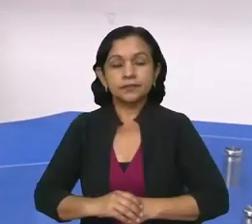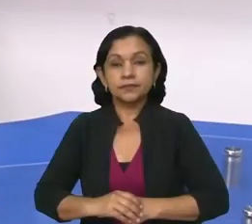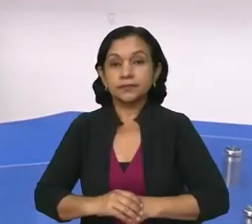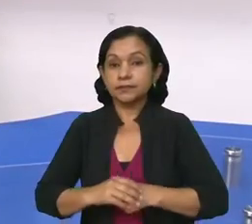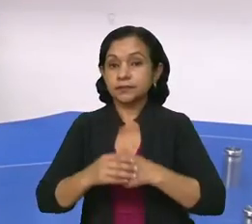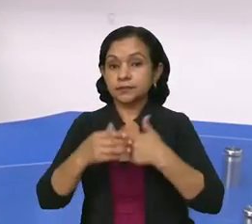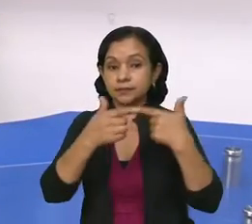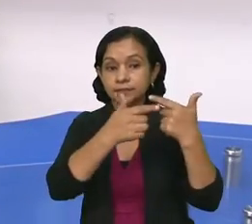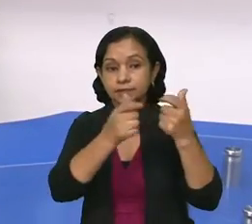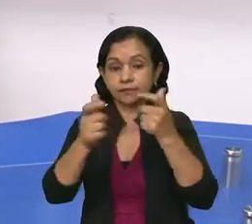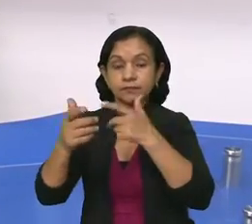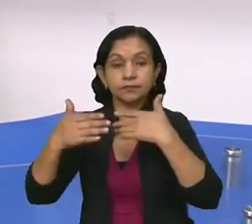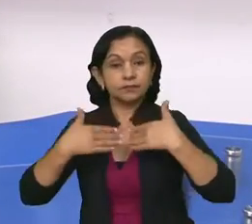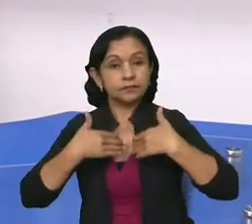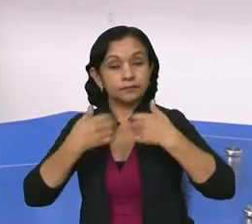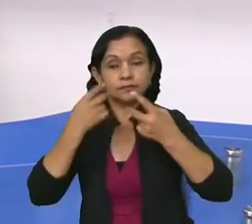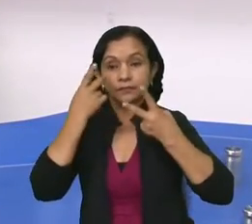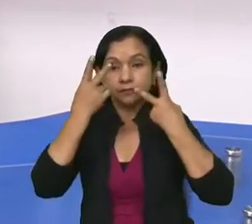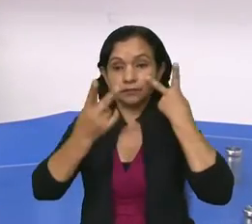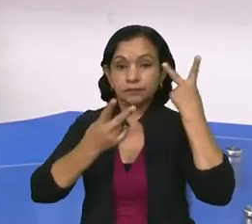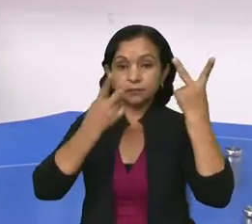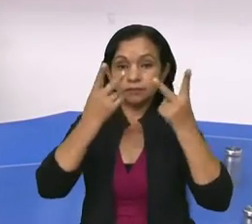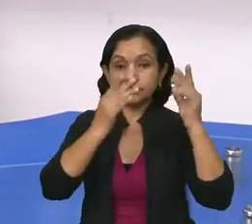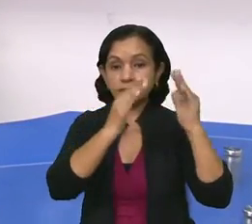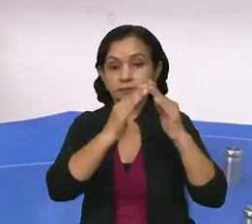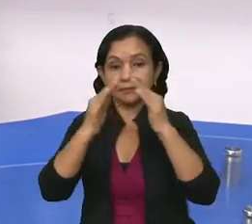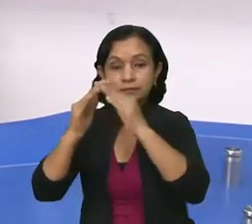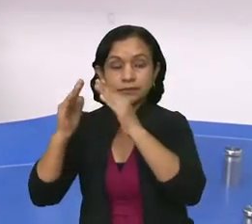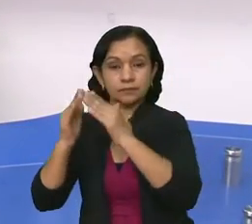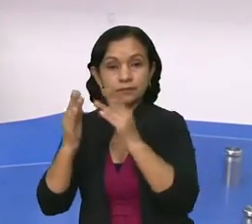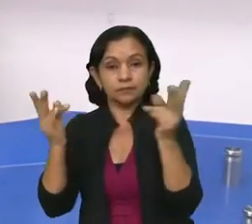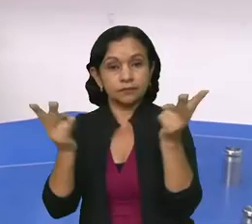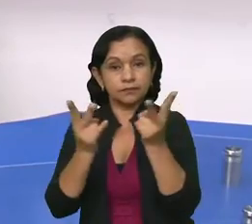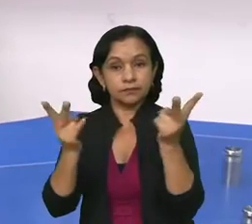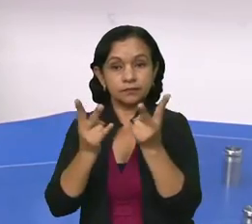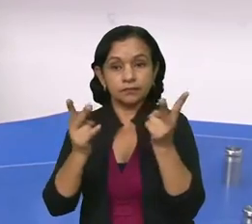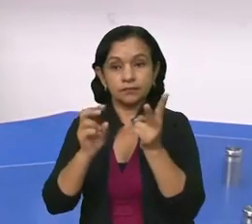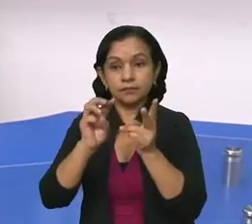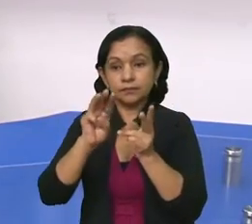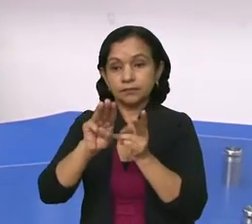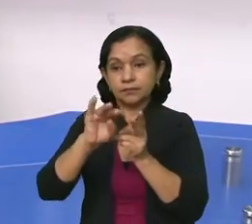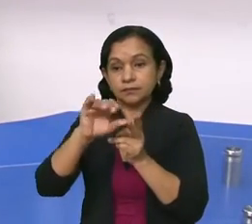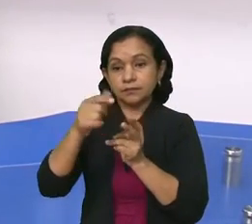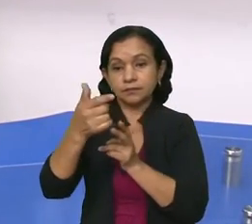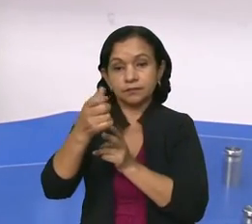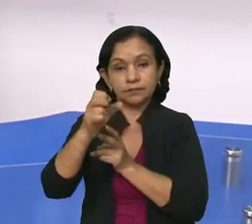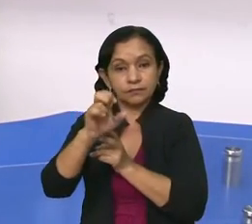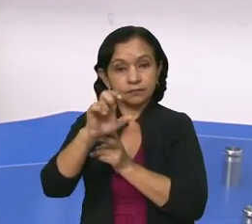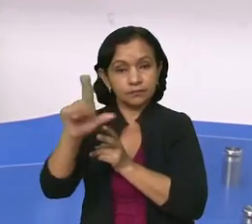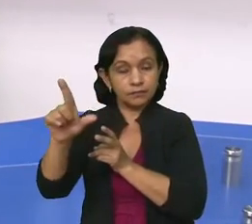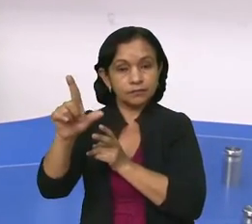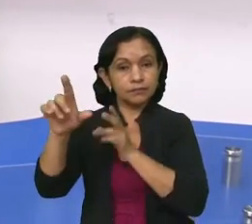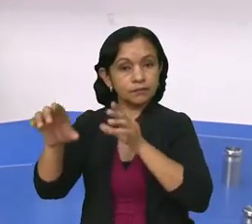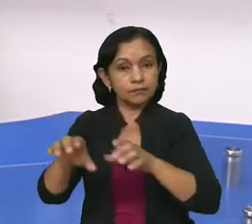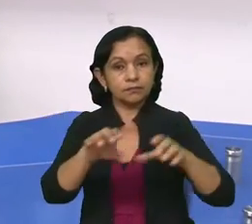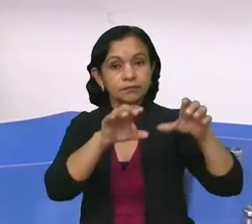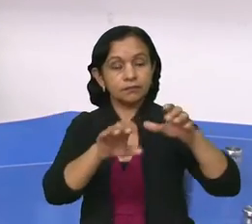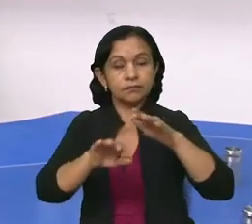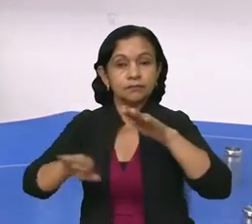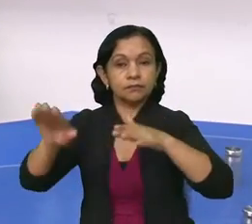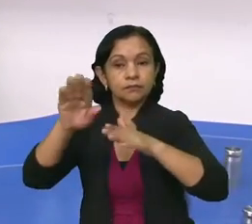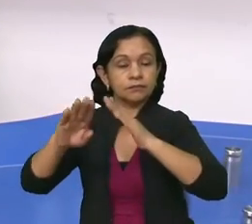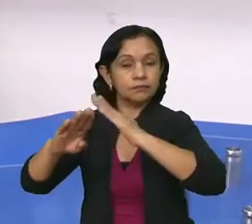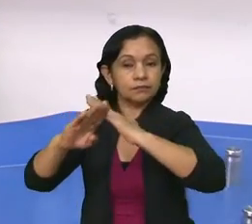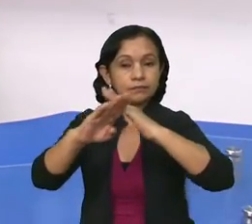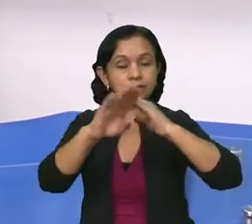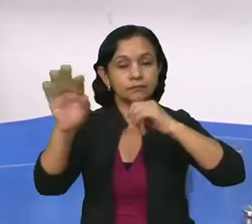Los brigadistas de la salud visitaron los hogares de las familias que habitan en la colonia Miguel Bonilla de Managua en una jornada más de lucha